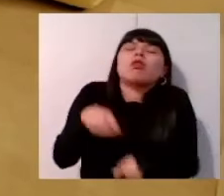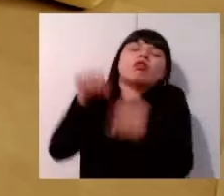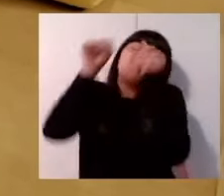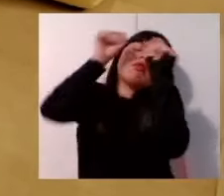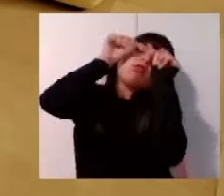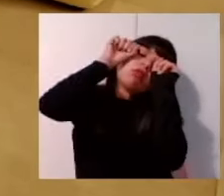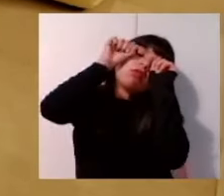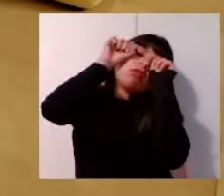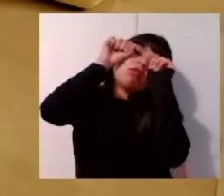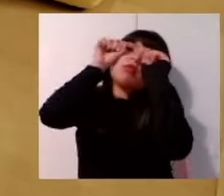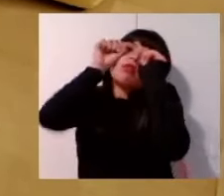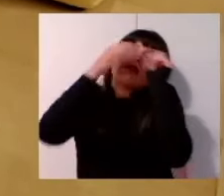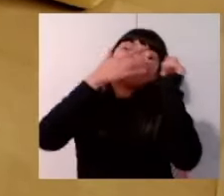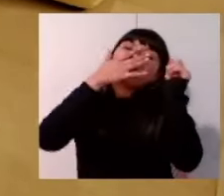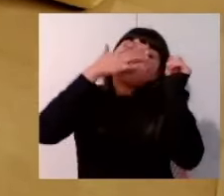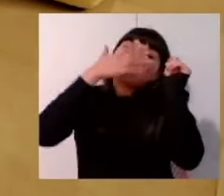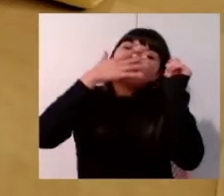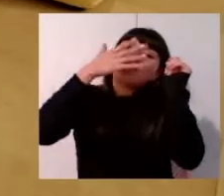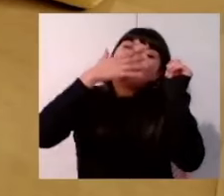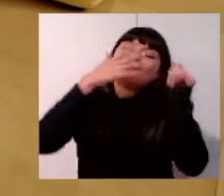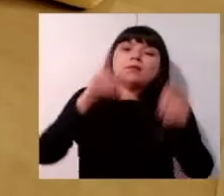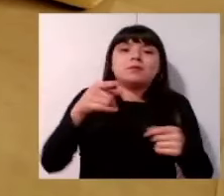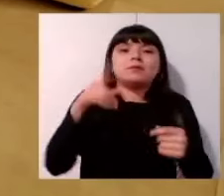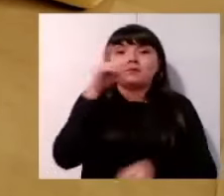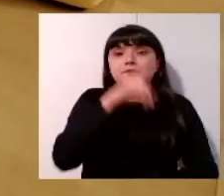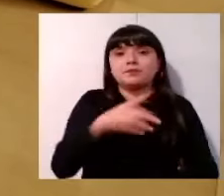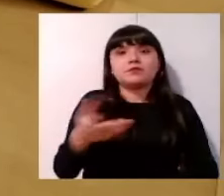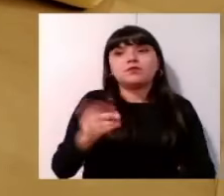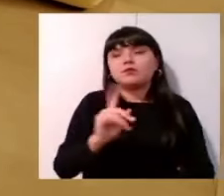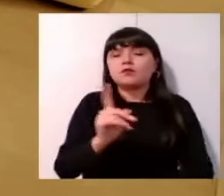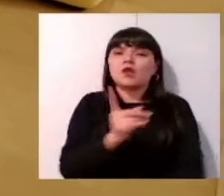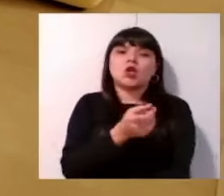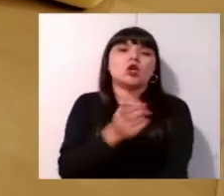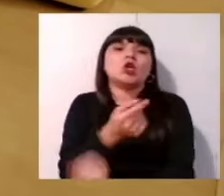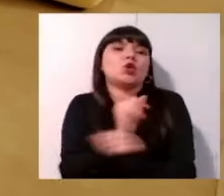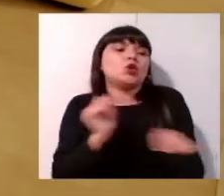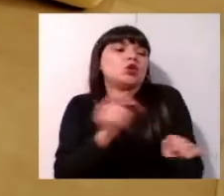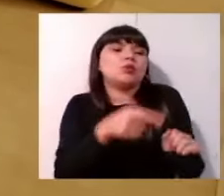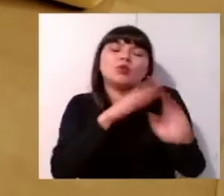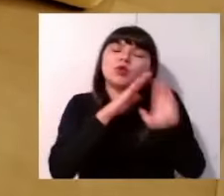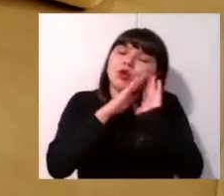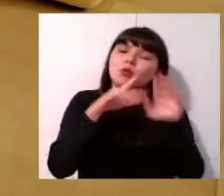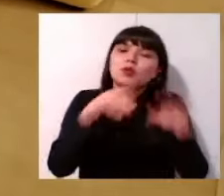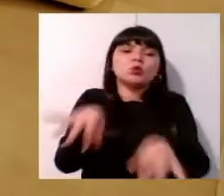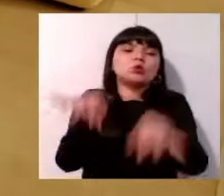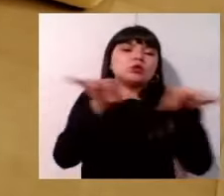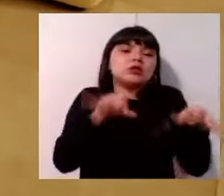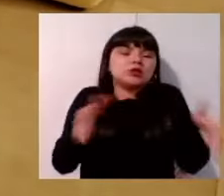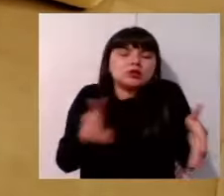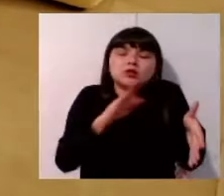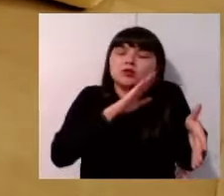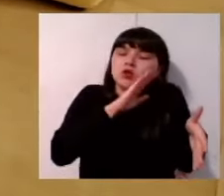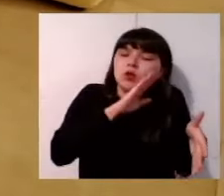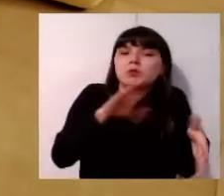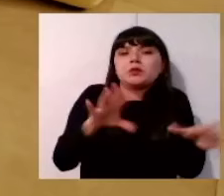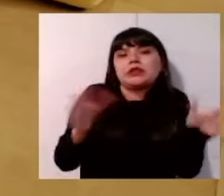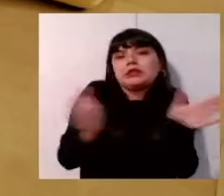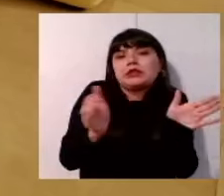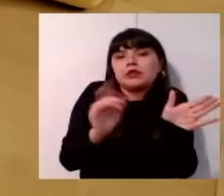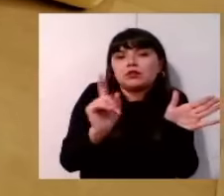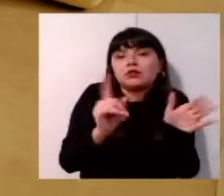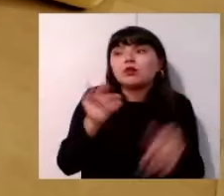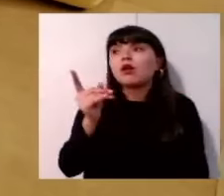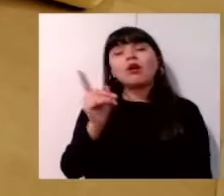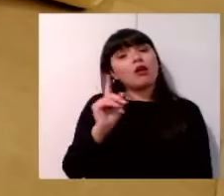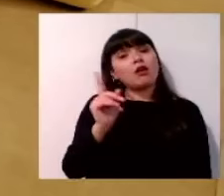sin querer. Y claro, no le vayan a hacer dormir en un saco de dormir chiquitito. O sea, eso hay sacos, hay ciertos saquitos que son para dormir,